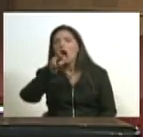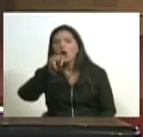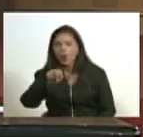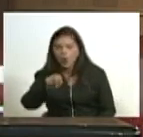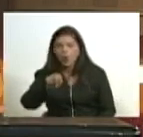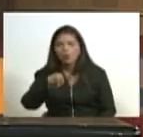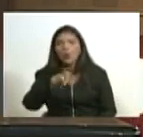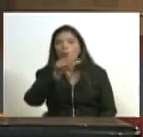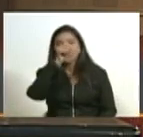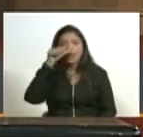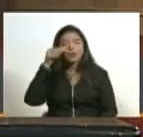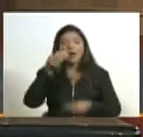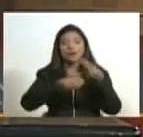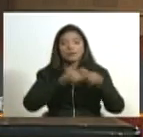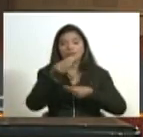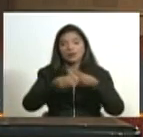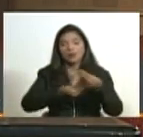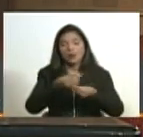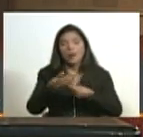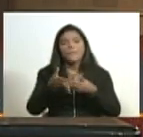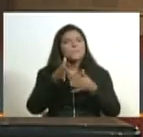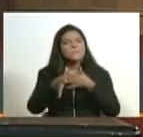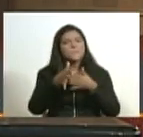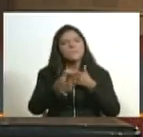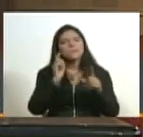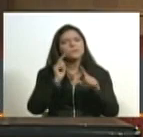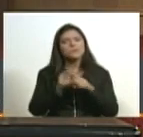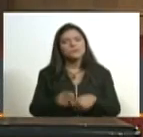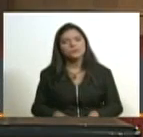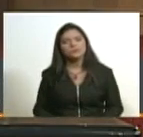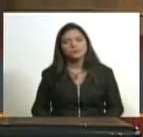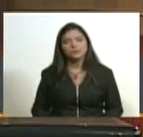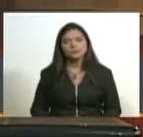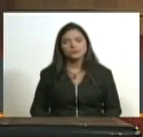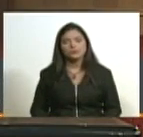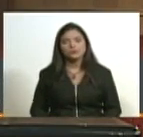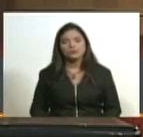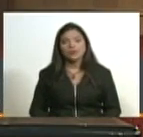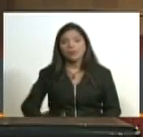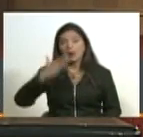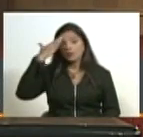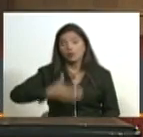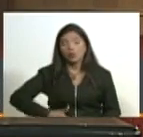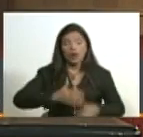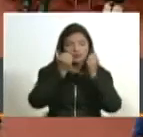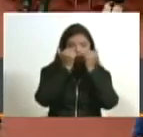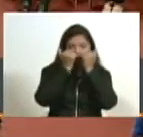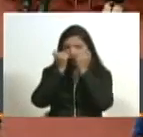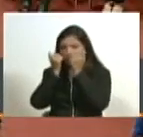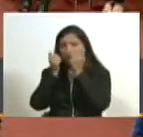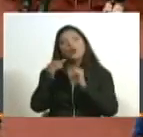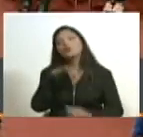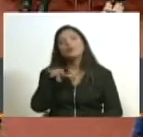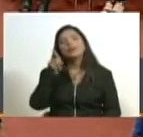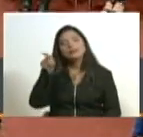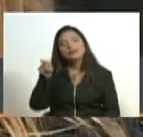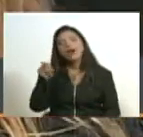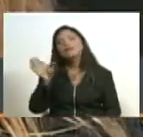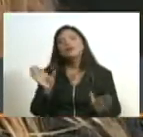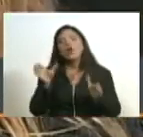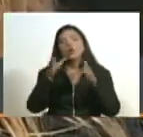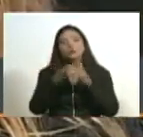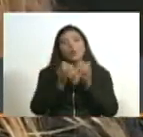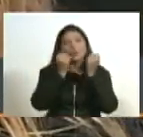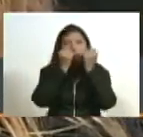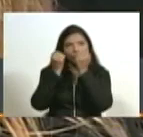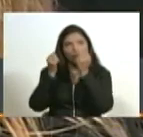Que es una droga que hicieron para los soldados terroristas del Estado Islámico y de los grupos terroristas